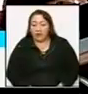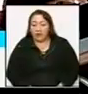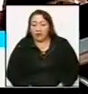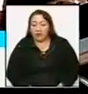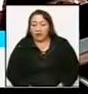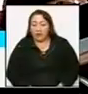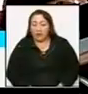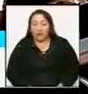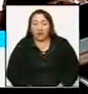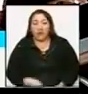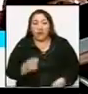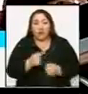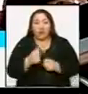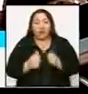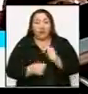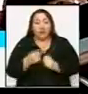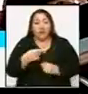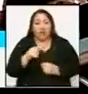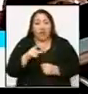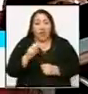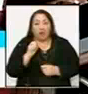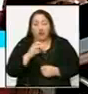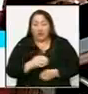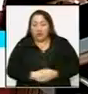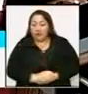el argumento que da la congresista Glave